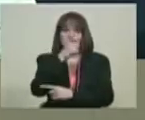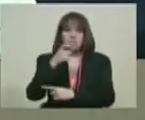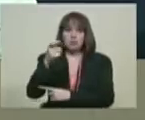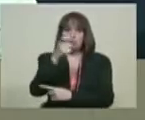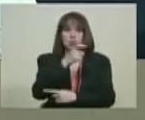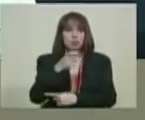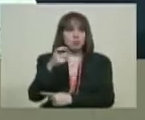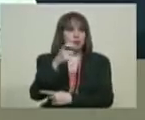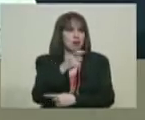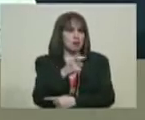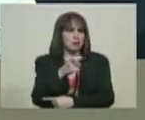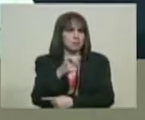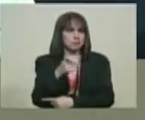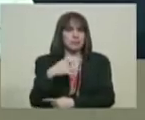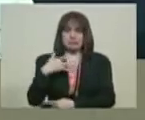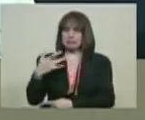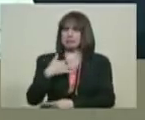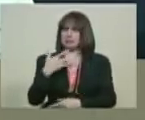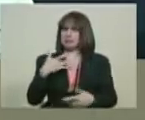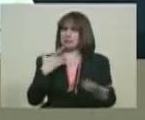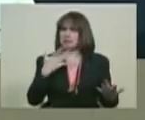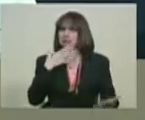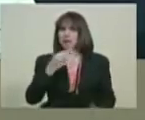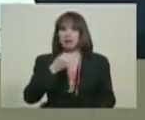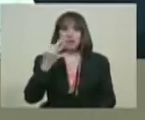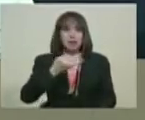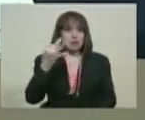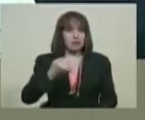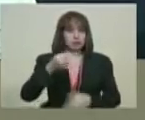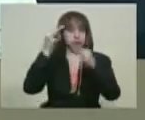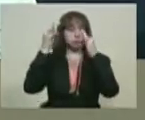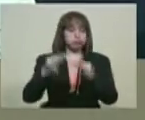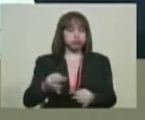siente verdaderamente cátedra